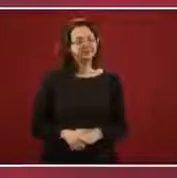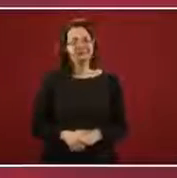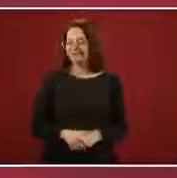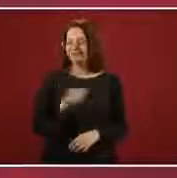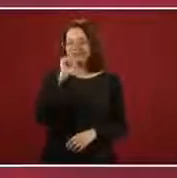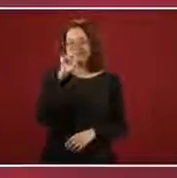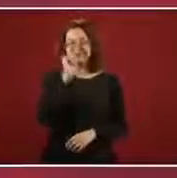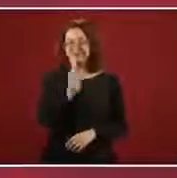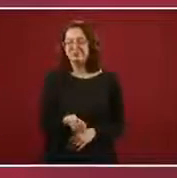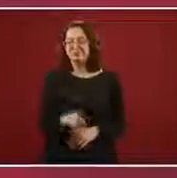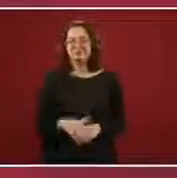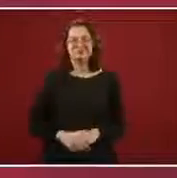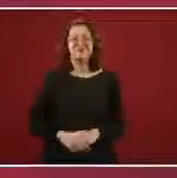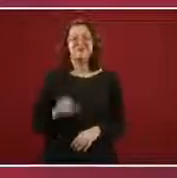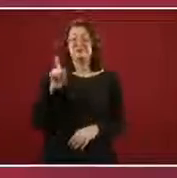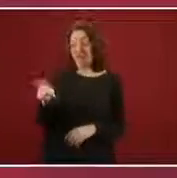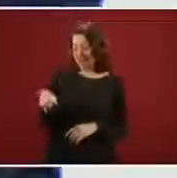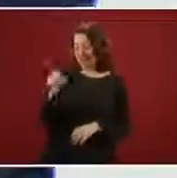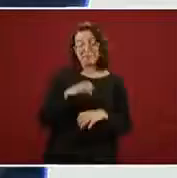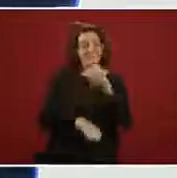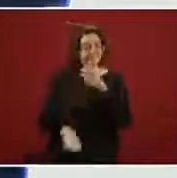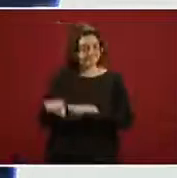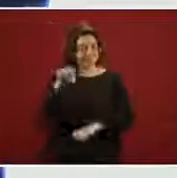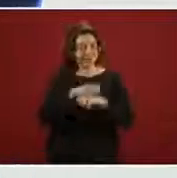No, esa empresa, por ejemplo,